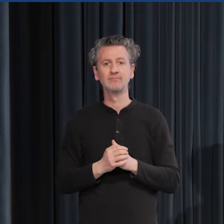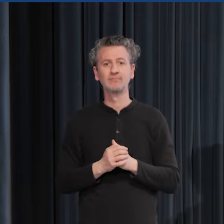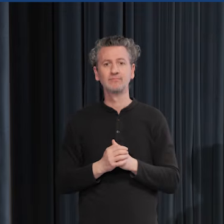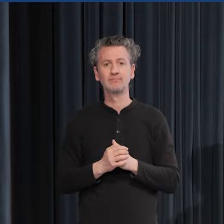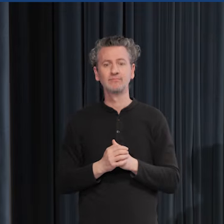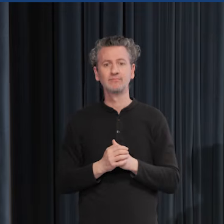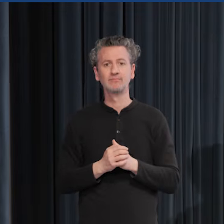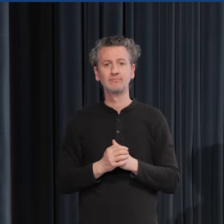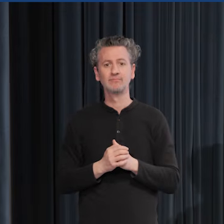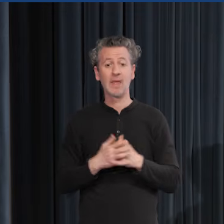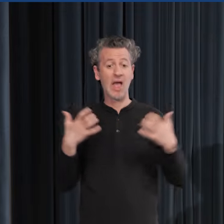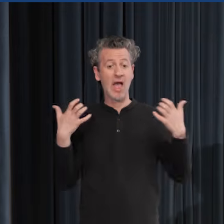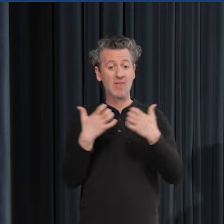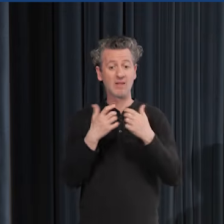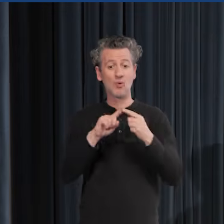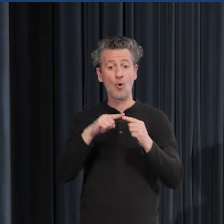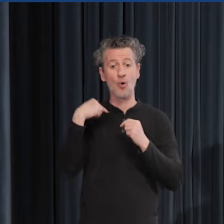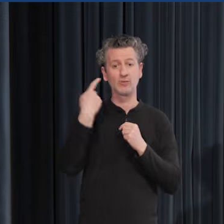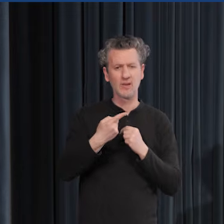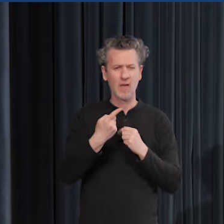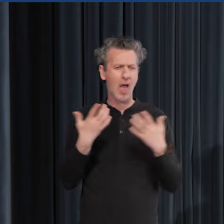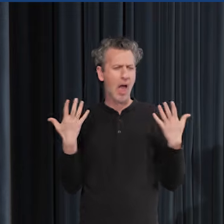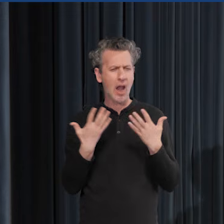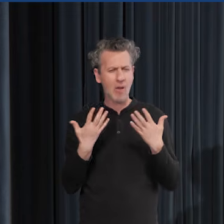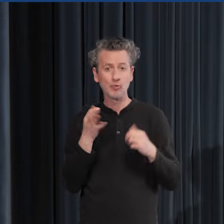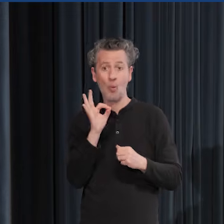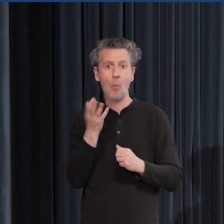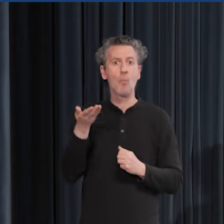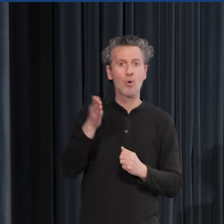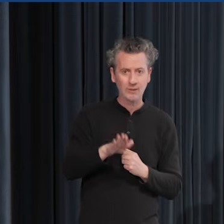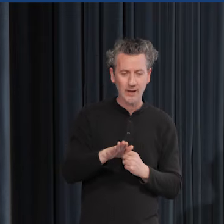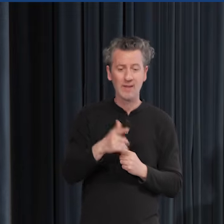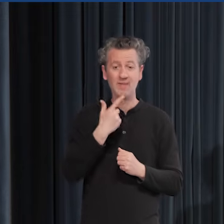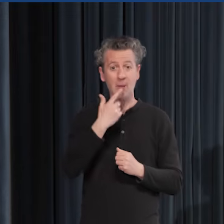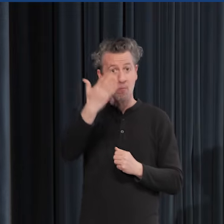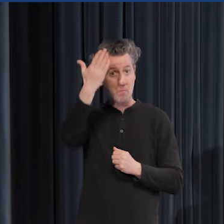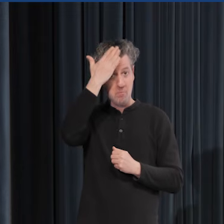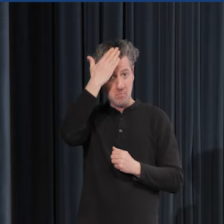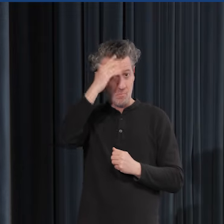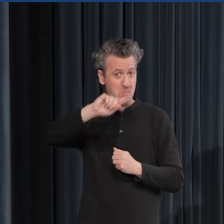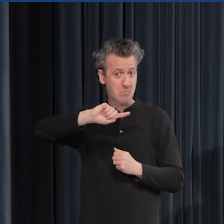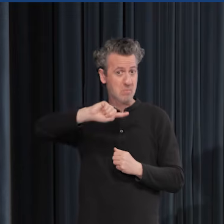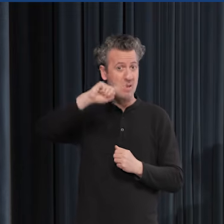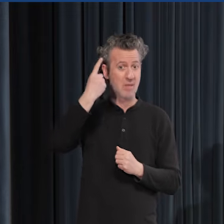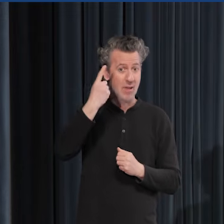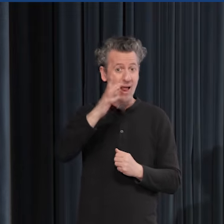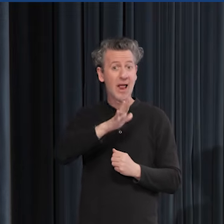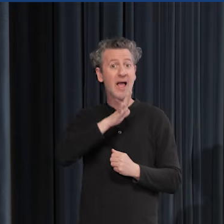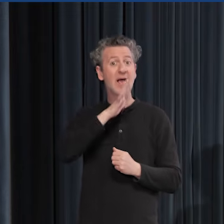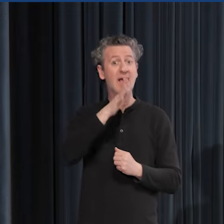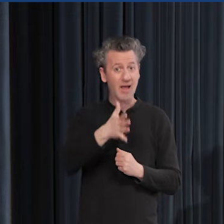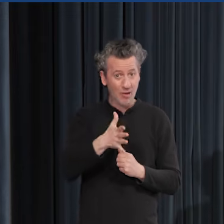más concreta en los accidentes con consecuencias graves y mortales, podemos decir que la principal causa de siniestralidad de